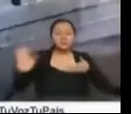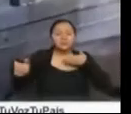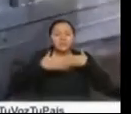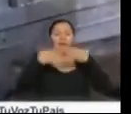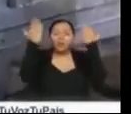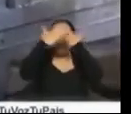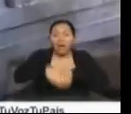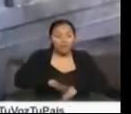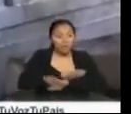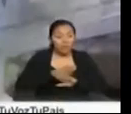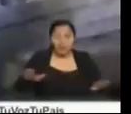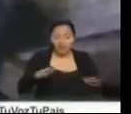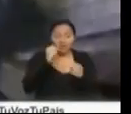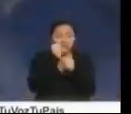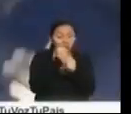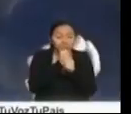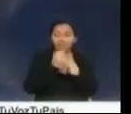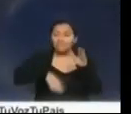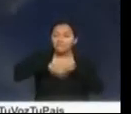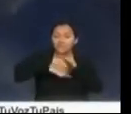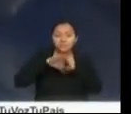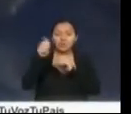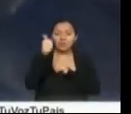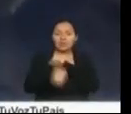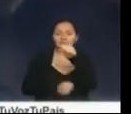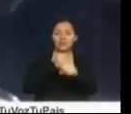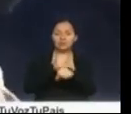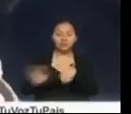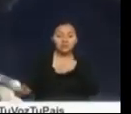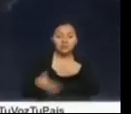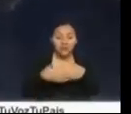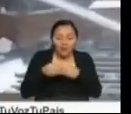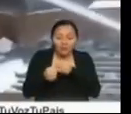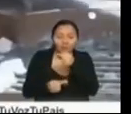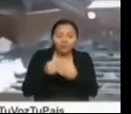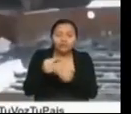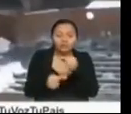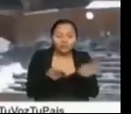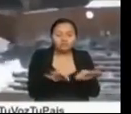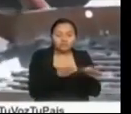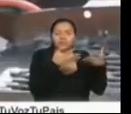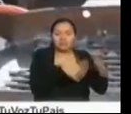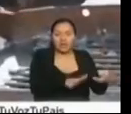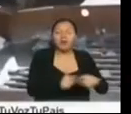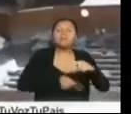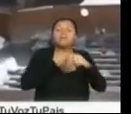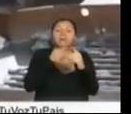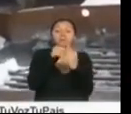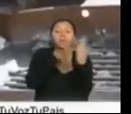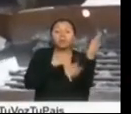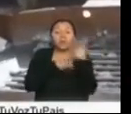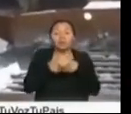la mina pues se calcula que la vida útil del yacimiento será de 10 por otro lado la operadora del proyecto ha priorizado la